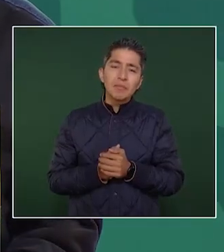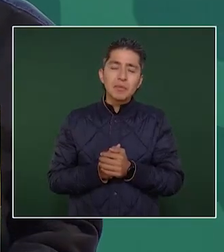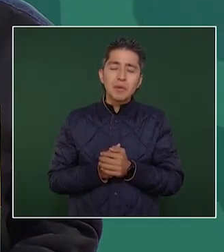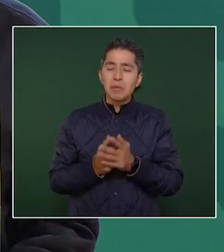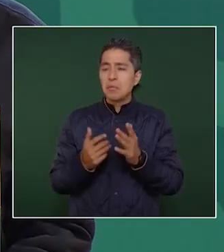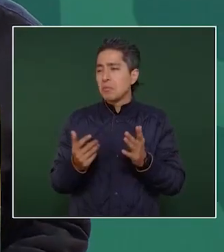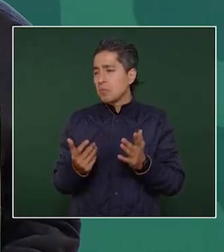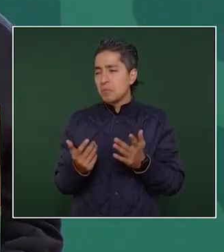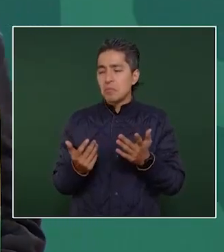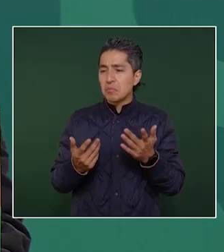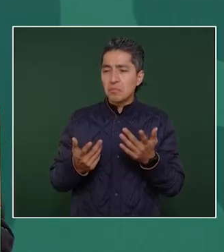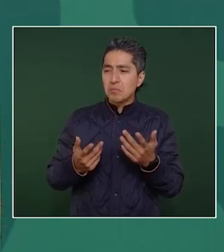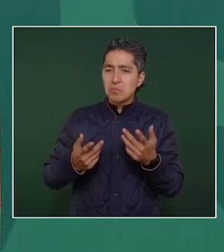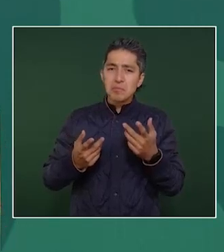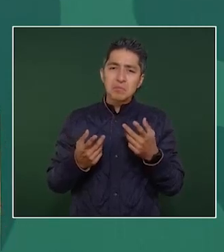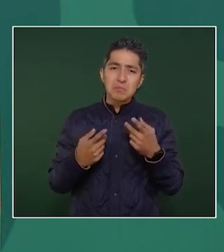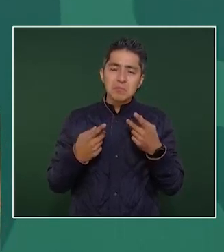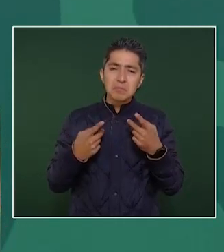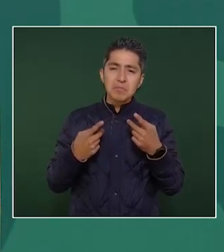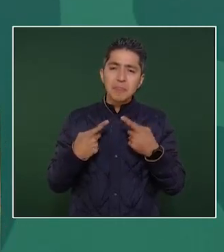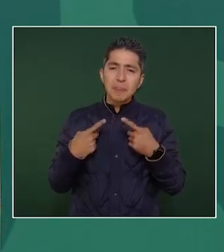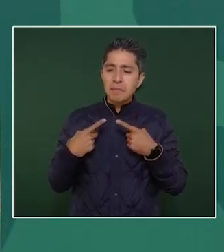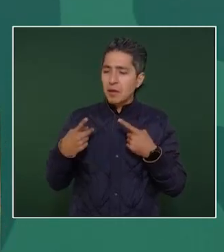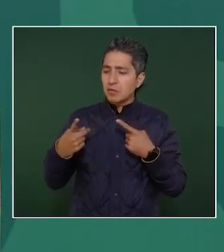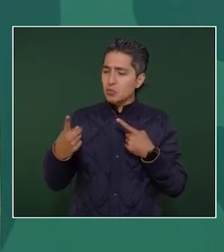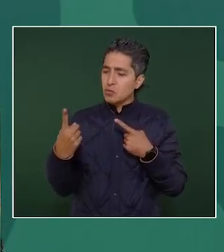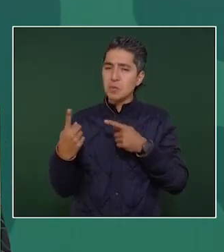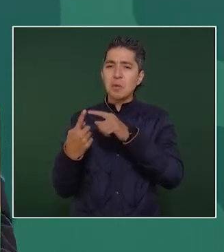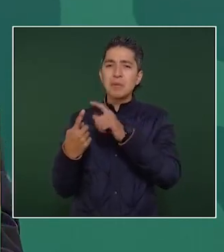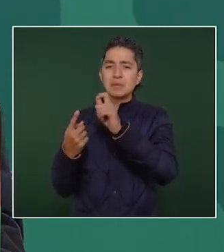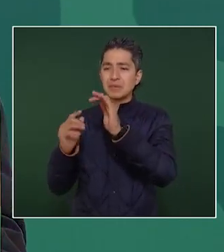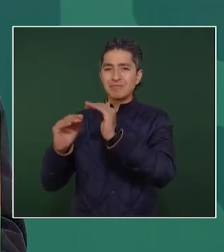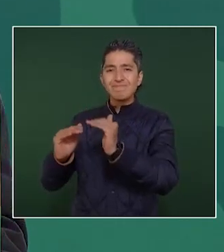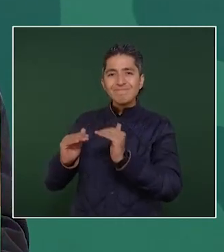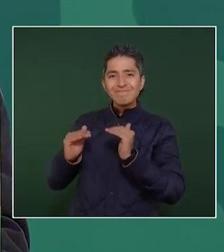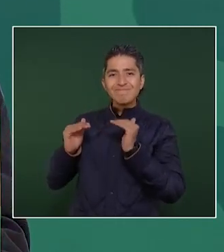integrante de la clase alta